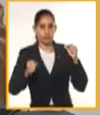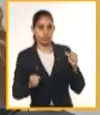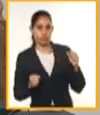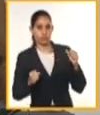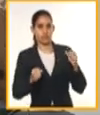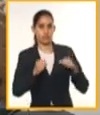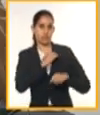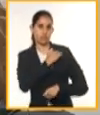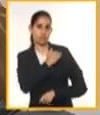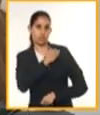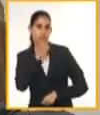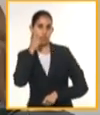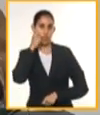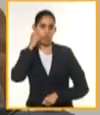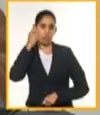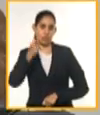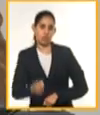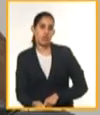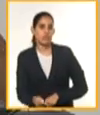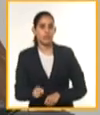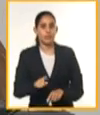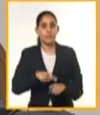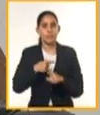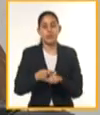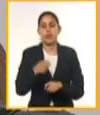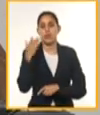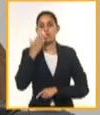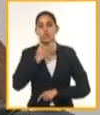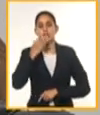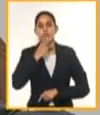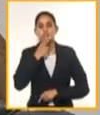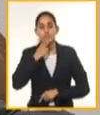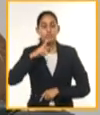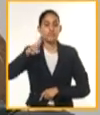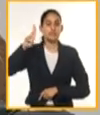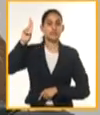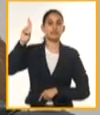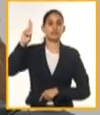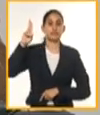y en particular de todos esos destacamentos nazifascistas, Aidar,